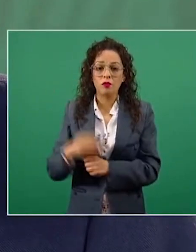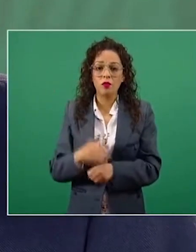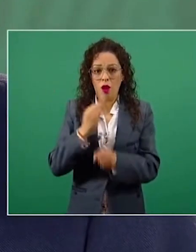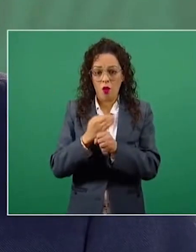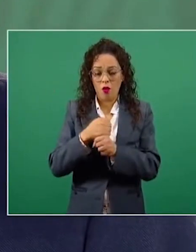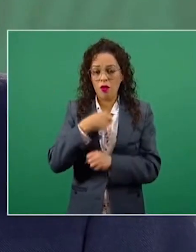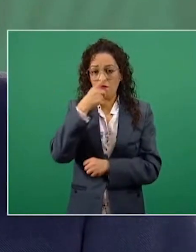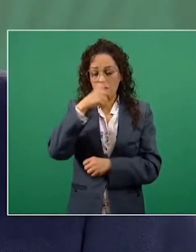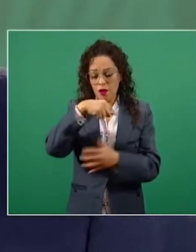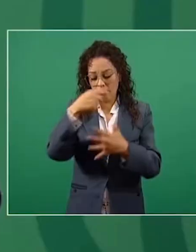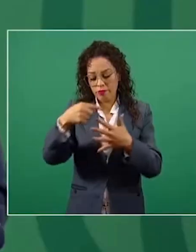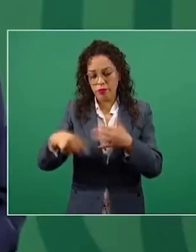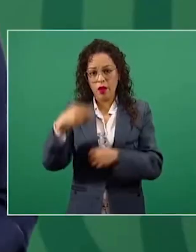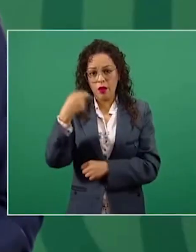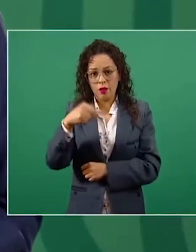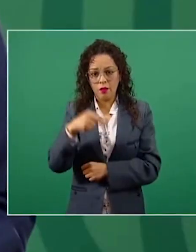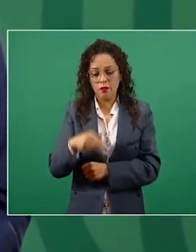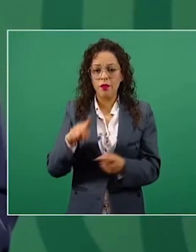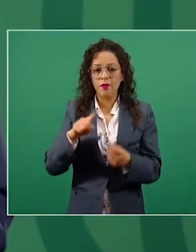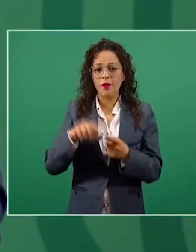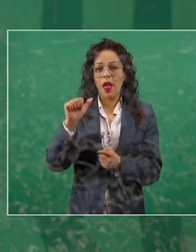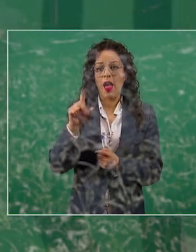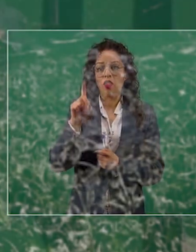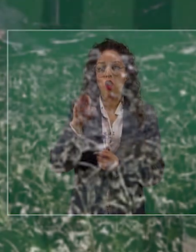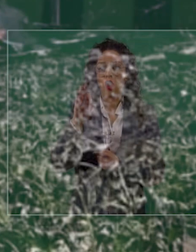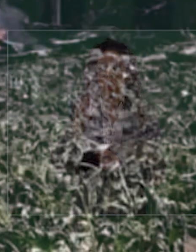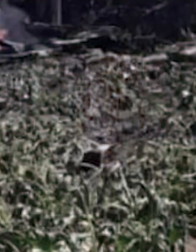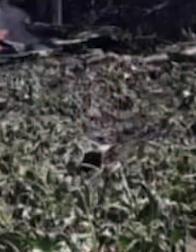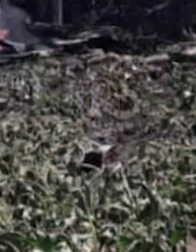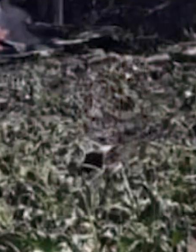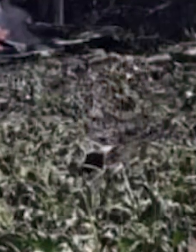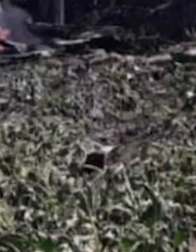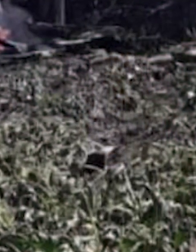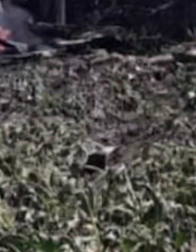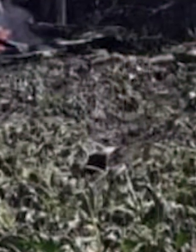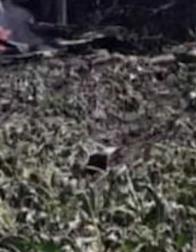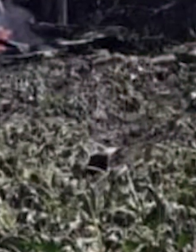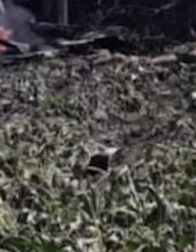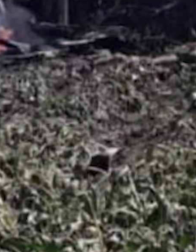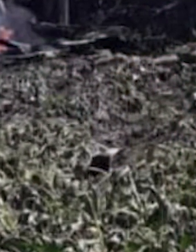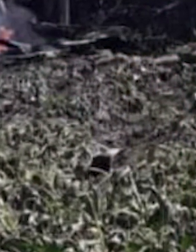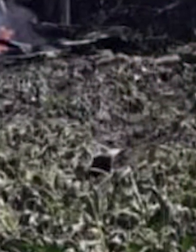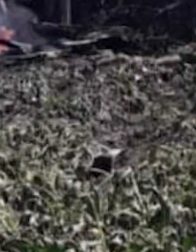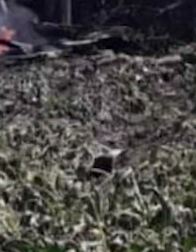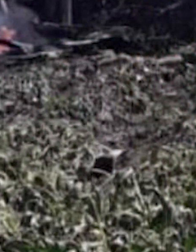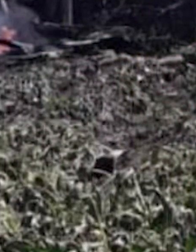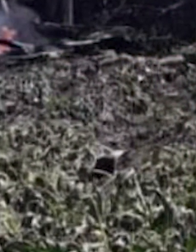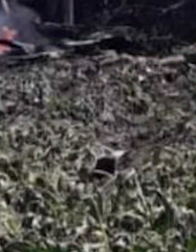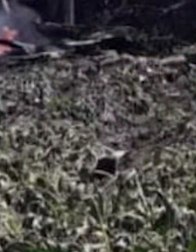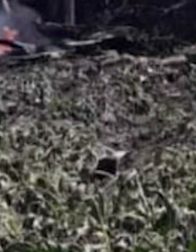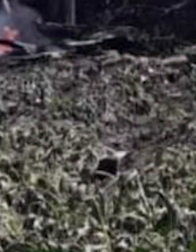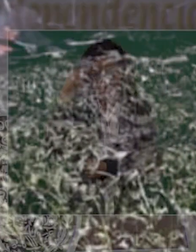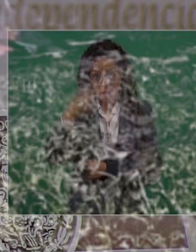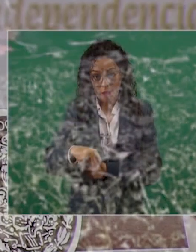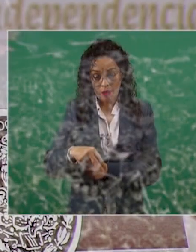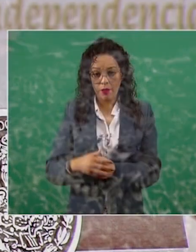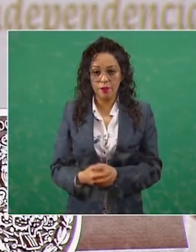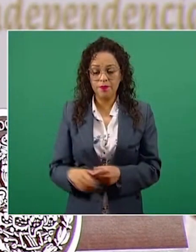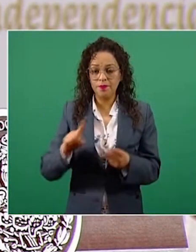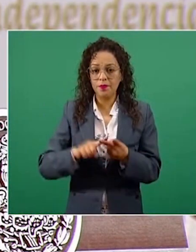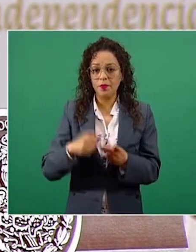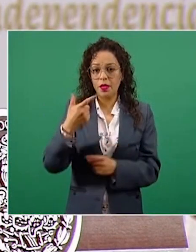nombres: Adolfo Rivas Miranda, capitán, piloto aviador;